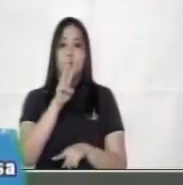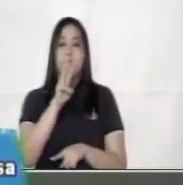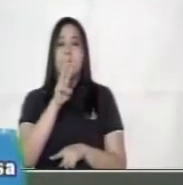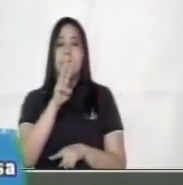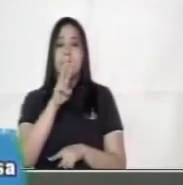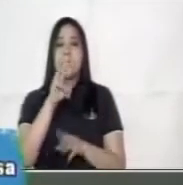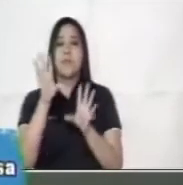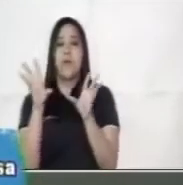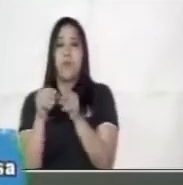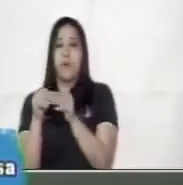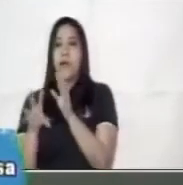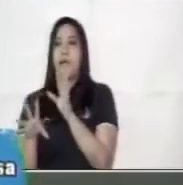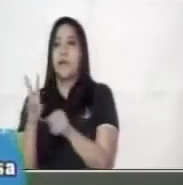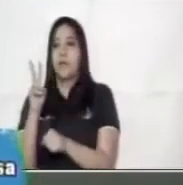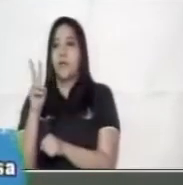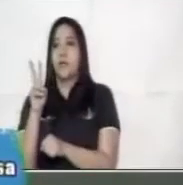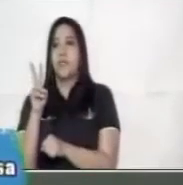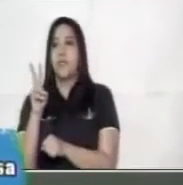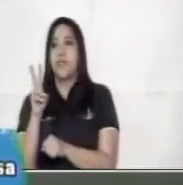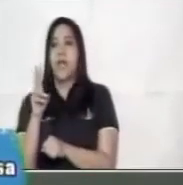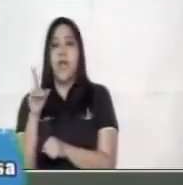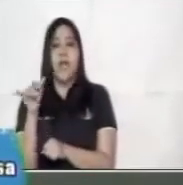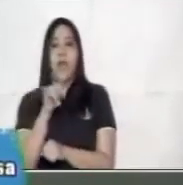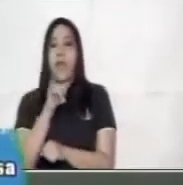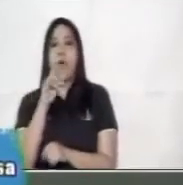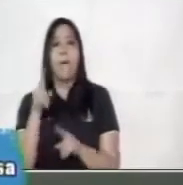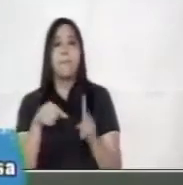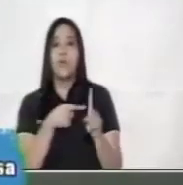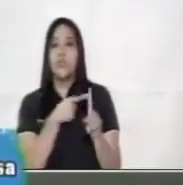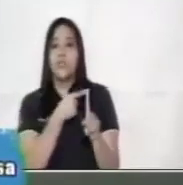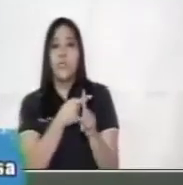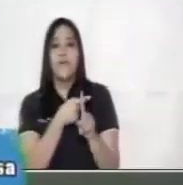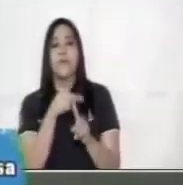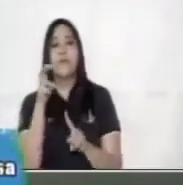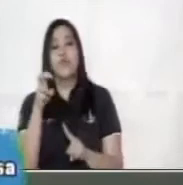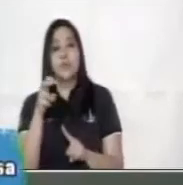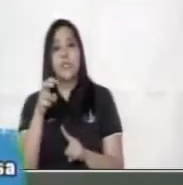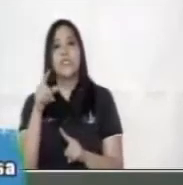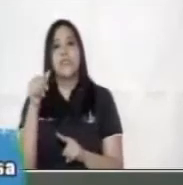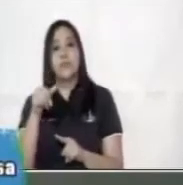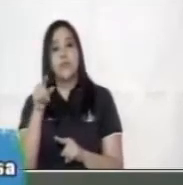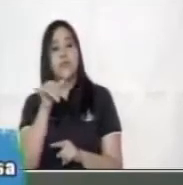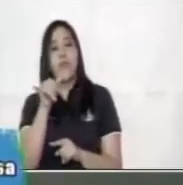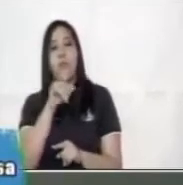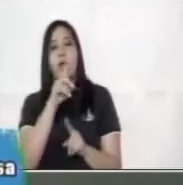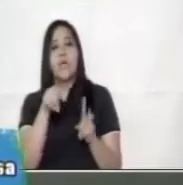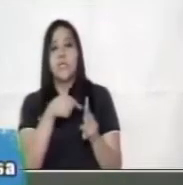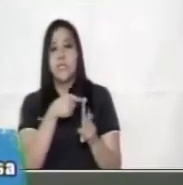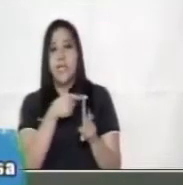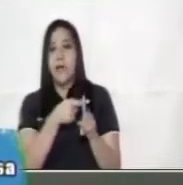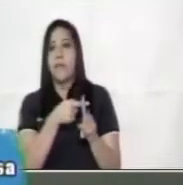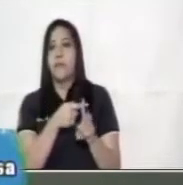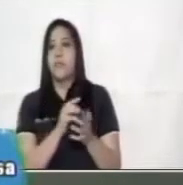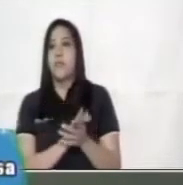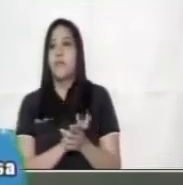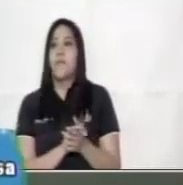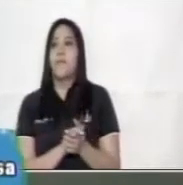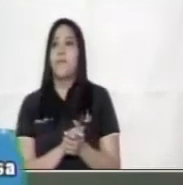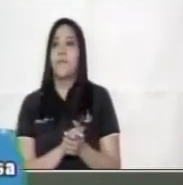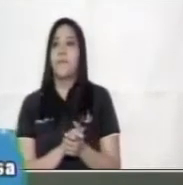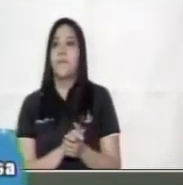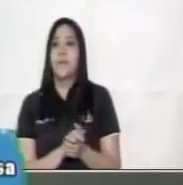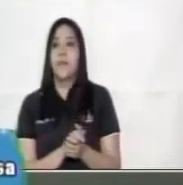positivo porque necesito que su valor sea negativo como resultado. Menos 4 por 3 es